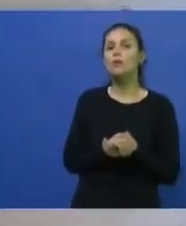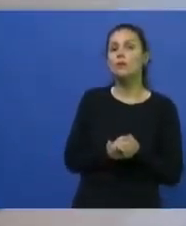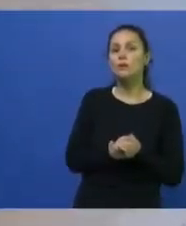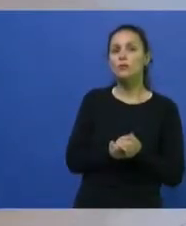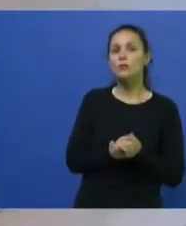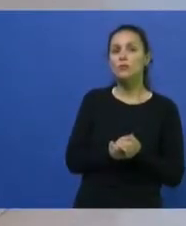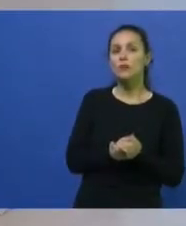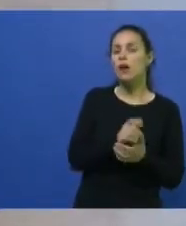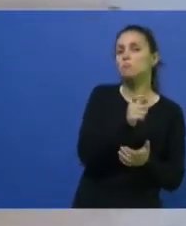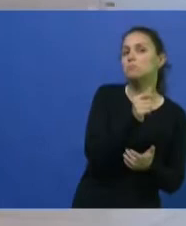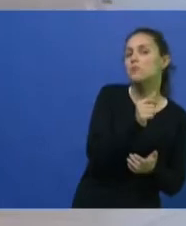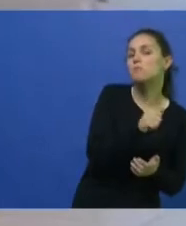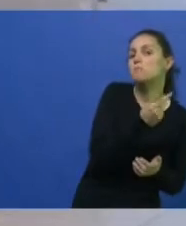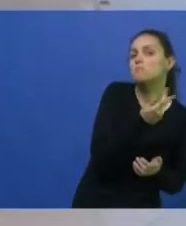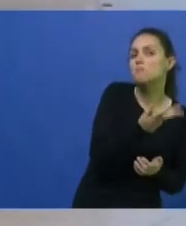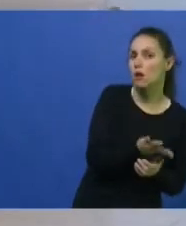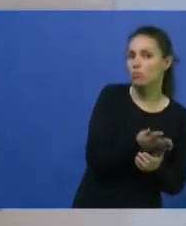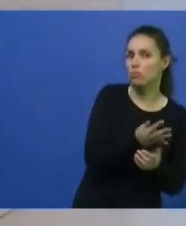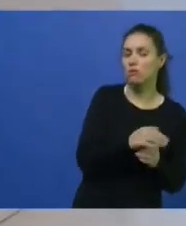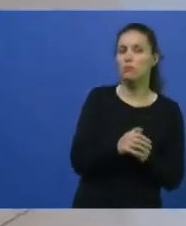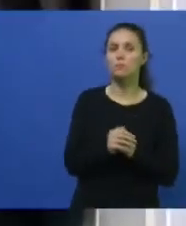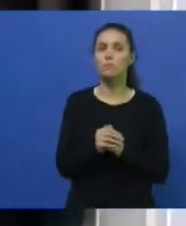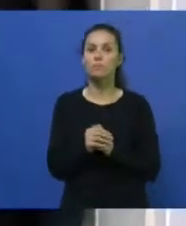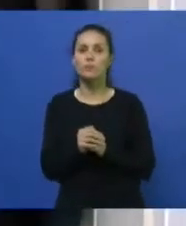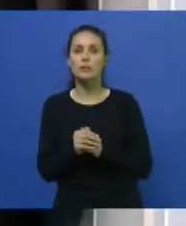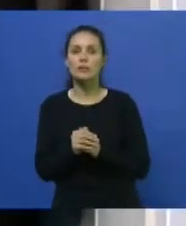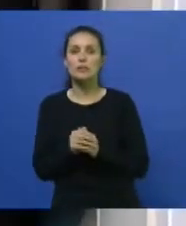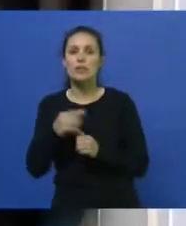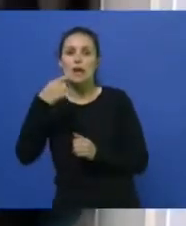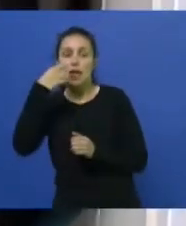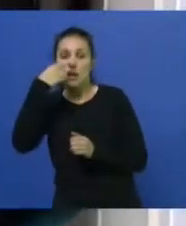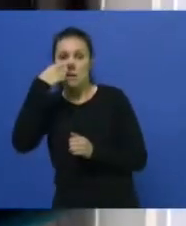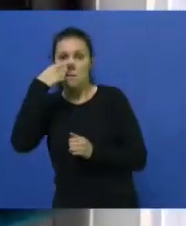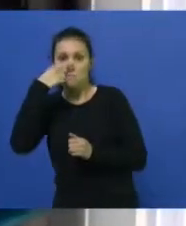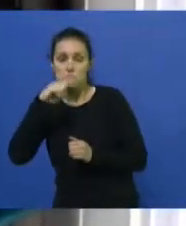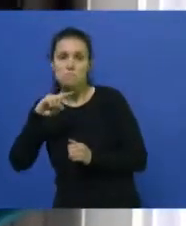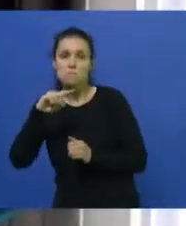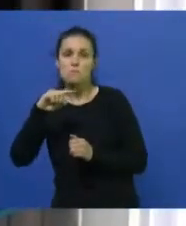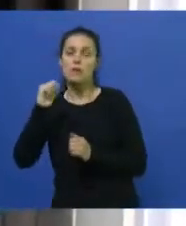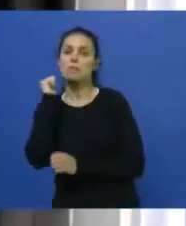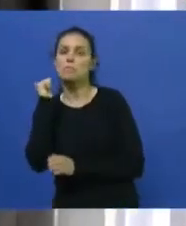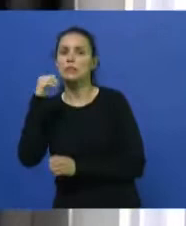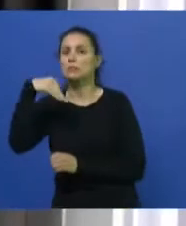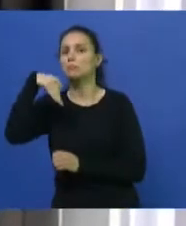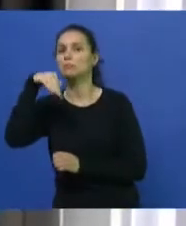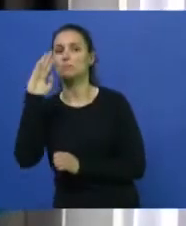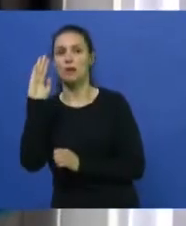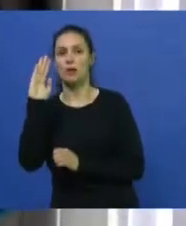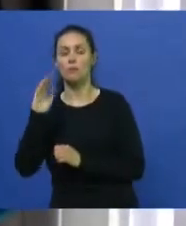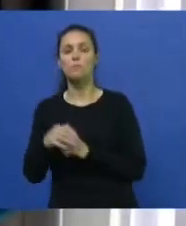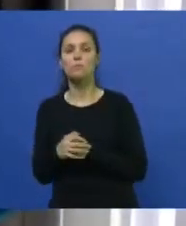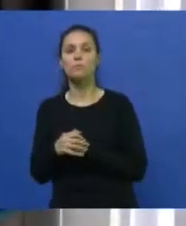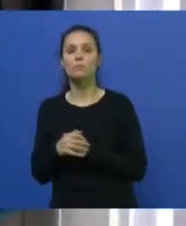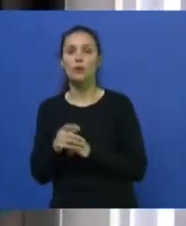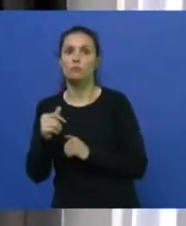el valor de cuánto sale estaba con en el mercado de la farmacia más de mil pesos lo que me dijeron 1200 pesos aproximadamente la adopción para